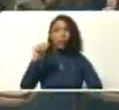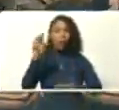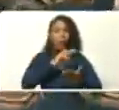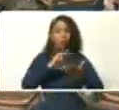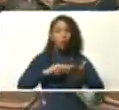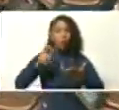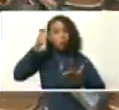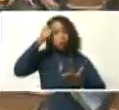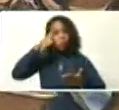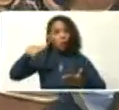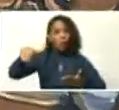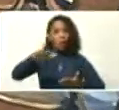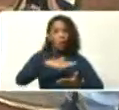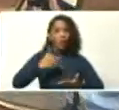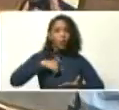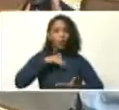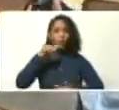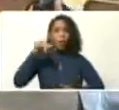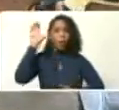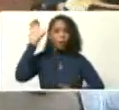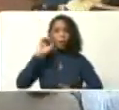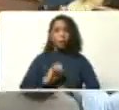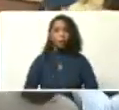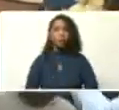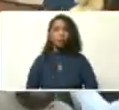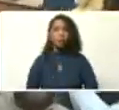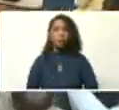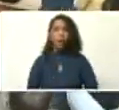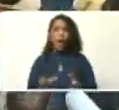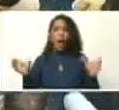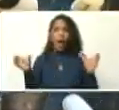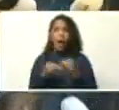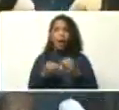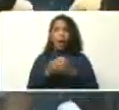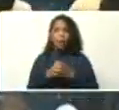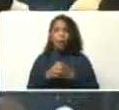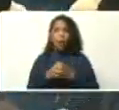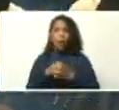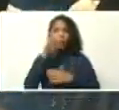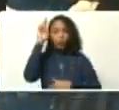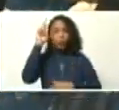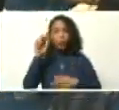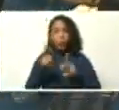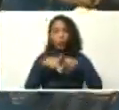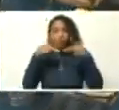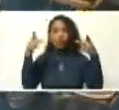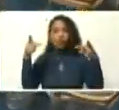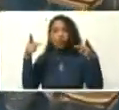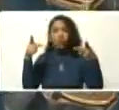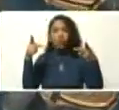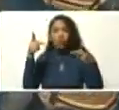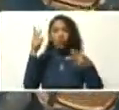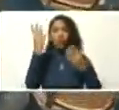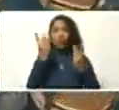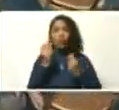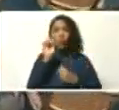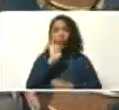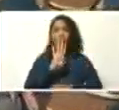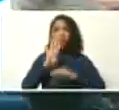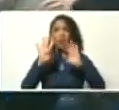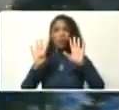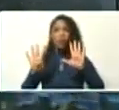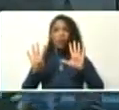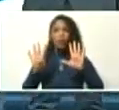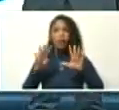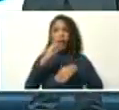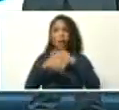pueblo de nuestro país. Mención honorífica Periodismo Impreso al equipo Diario El Siglo por su edición aniversaria número 49, que llevó